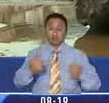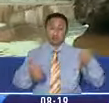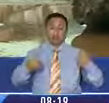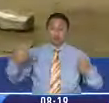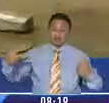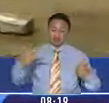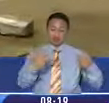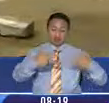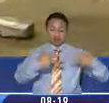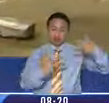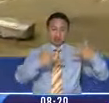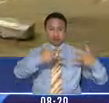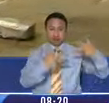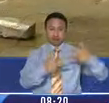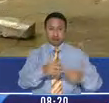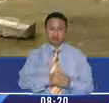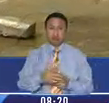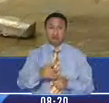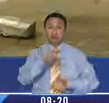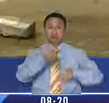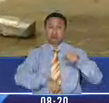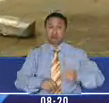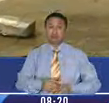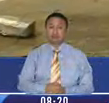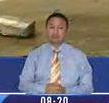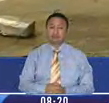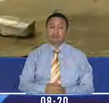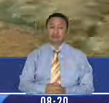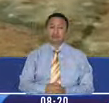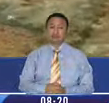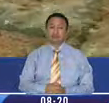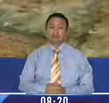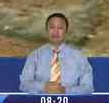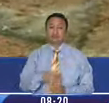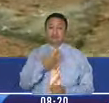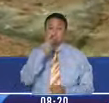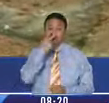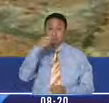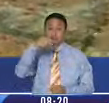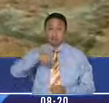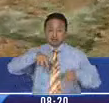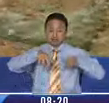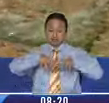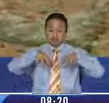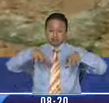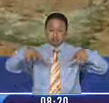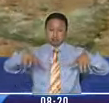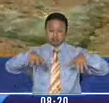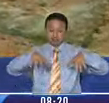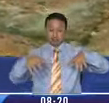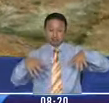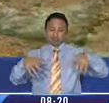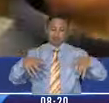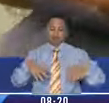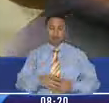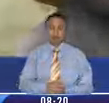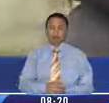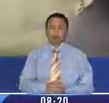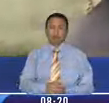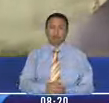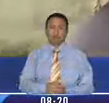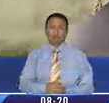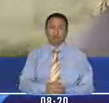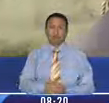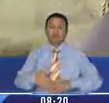se formen más baches y la vía se siga deteriorando. Se observa como algunos adoquines se han desprendido. La vía